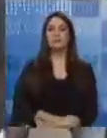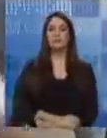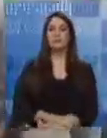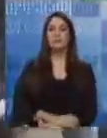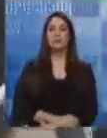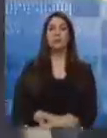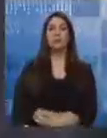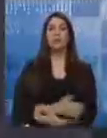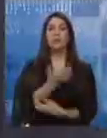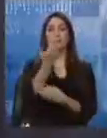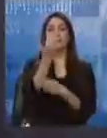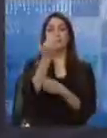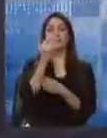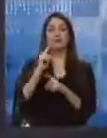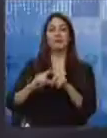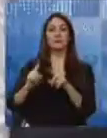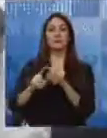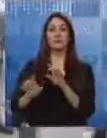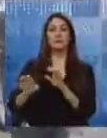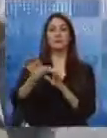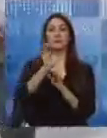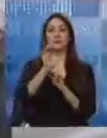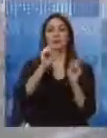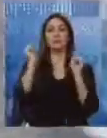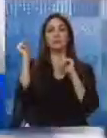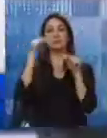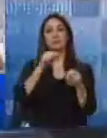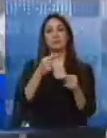Llegaron de más de 15 puntos del país.